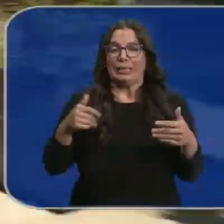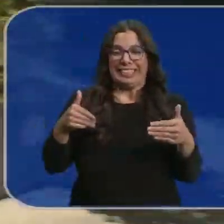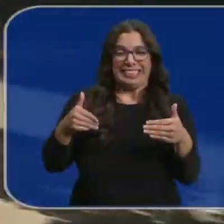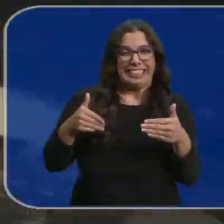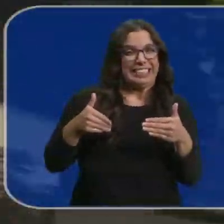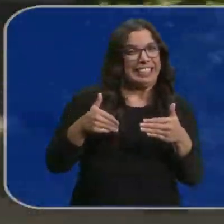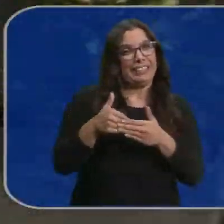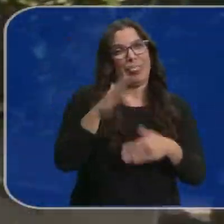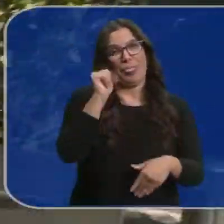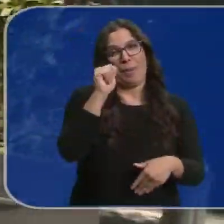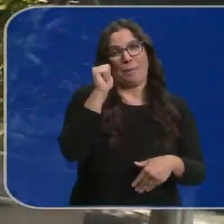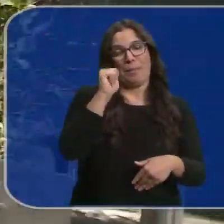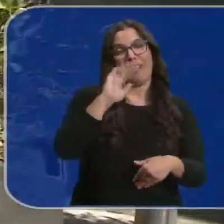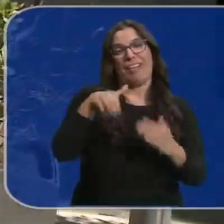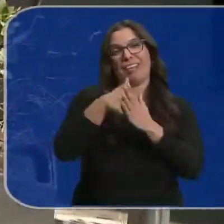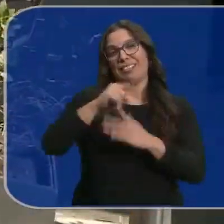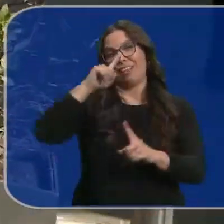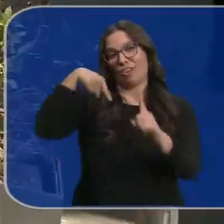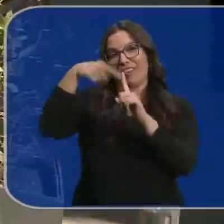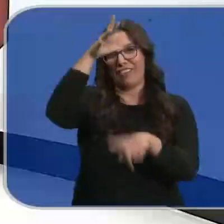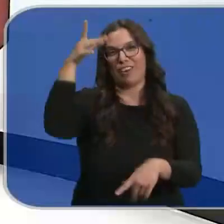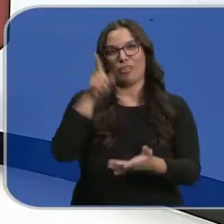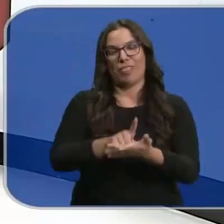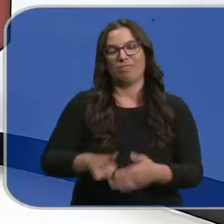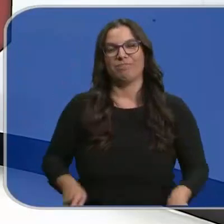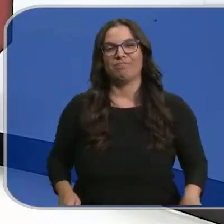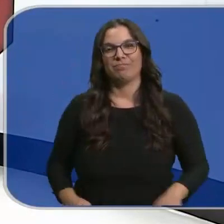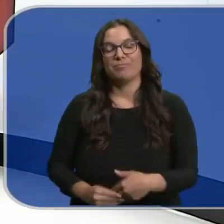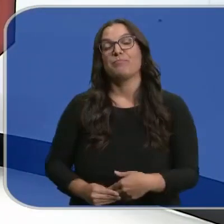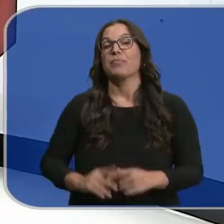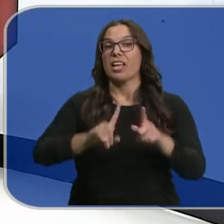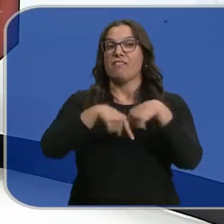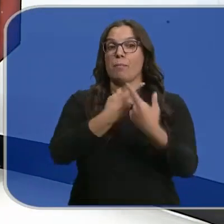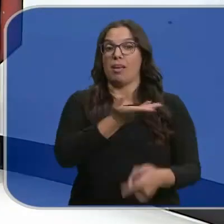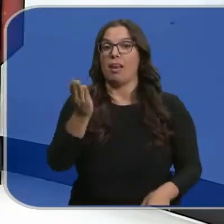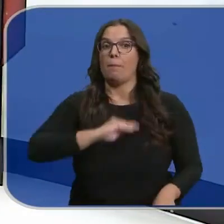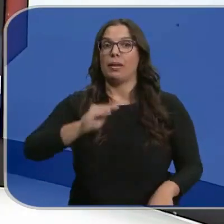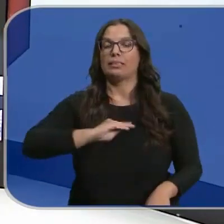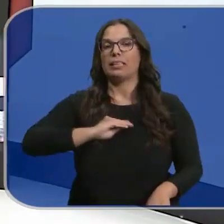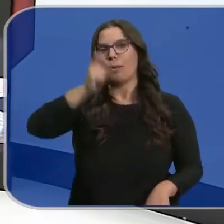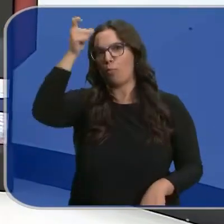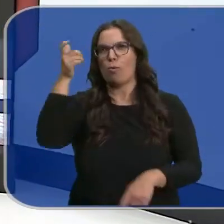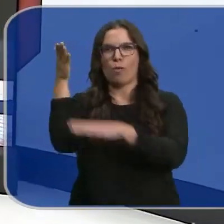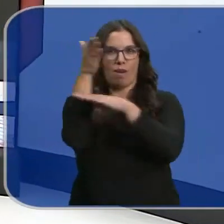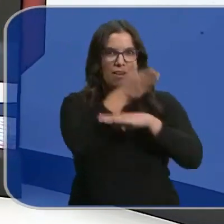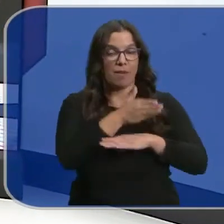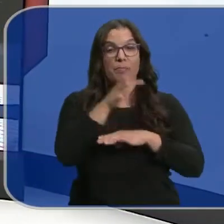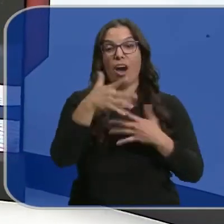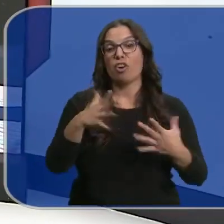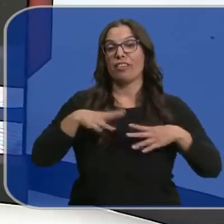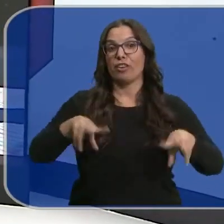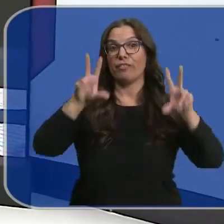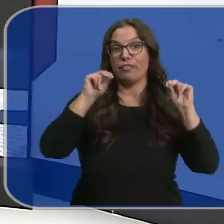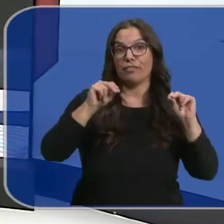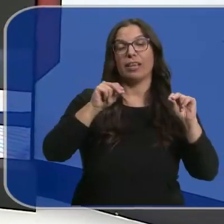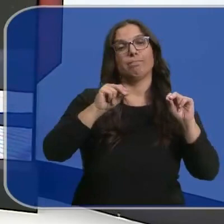todo lo posible la despedida a otro verano más. Muchas familias han pasado el verano en sus pueblos. Ahora, con el final de